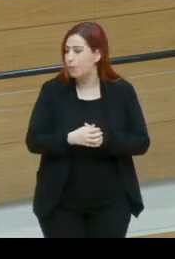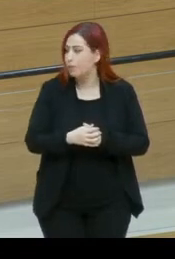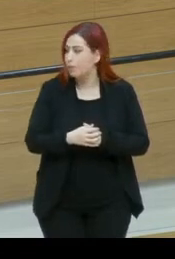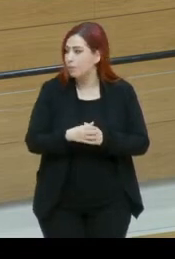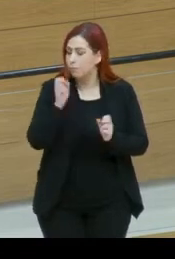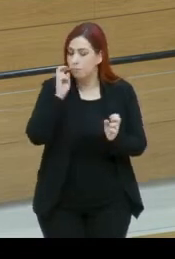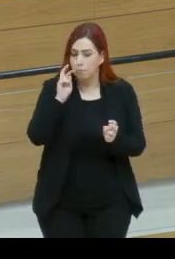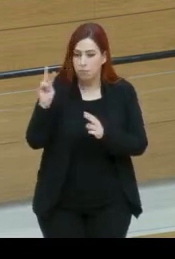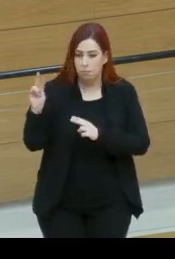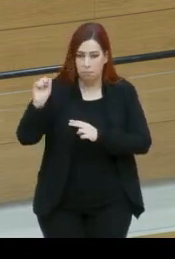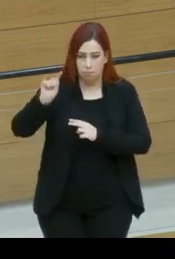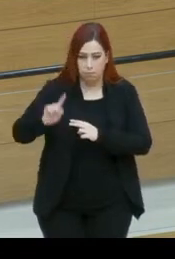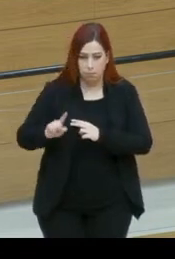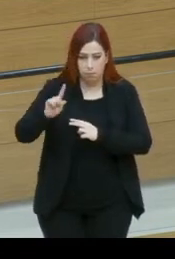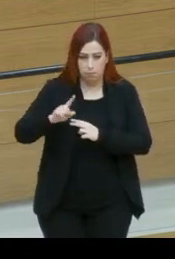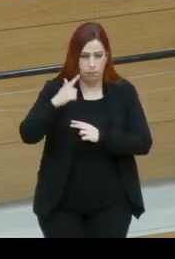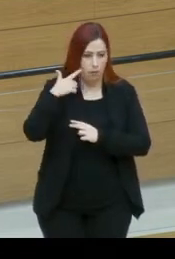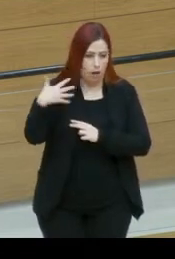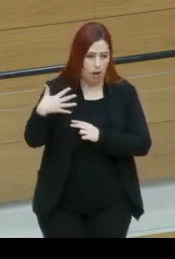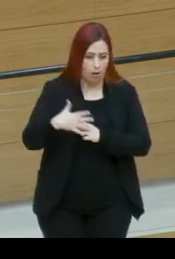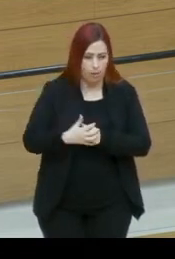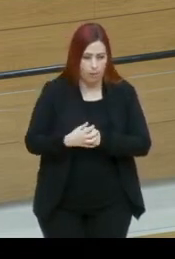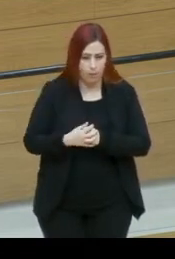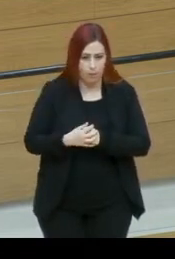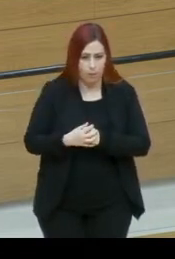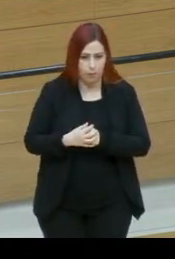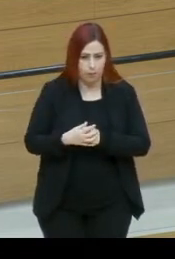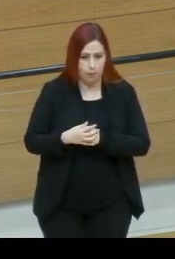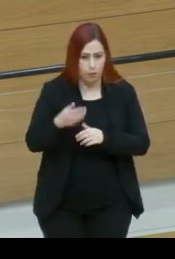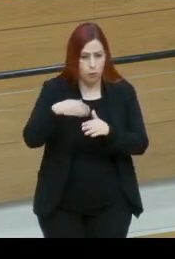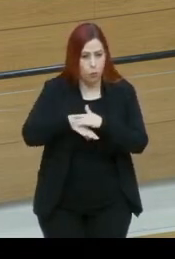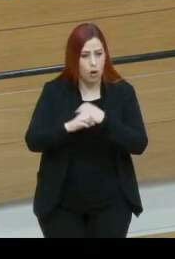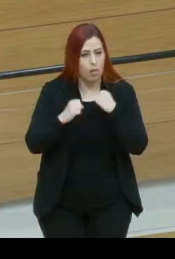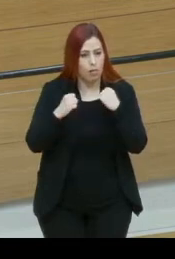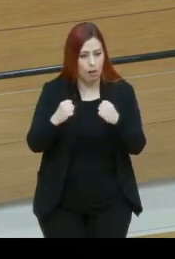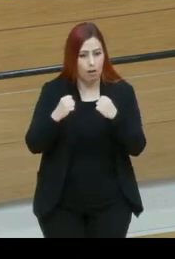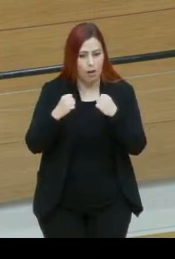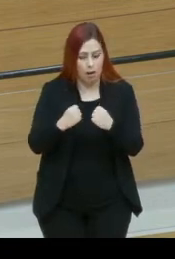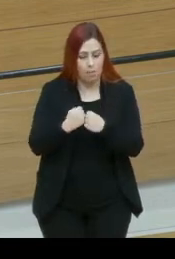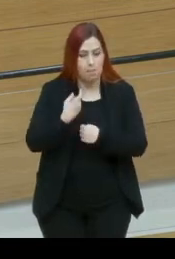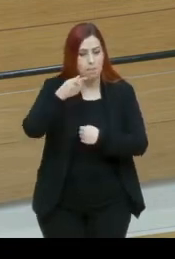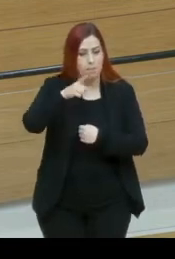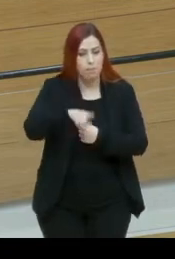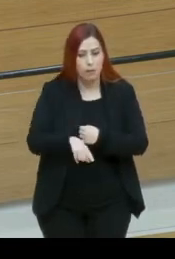tenemos en primer lugar las más conocidas, son fuente y reserva de energía, pero también